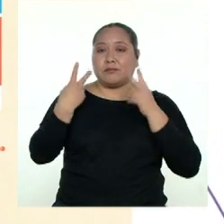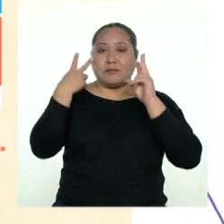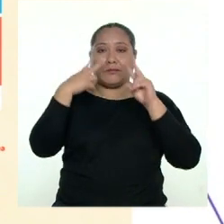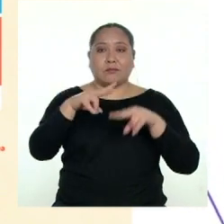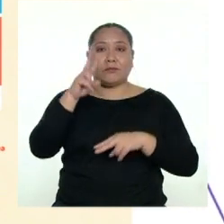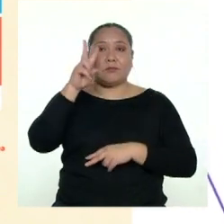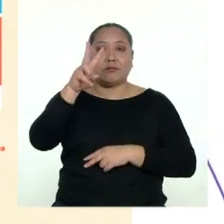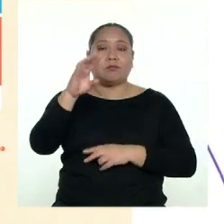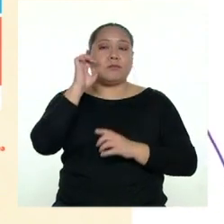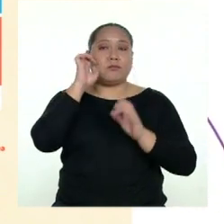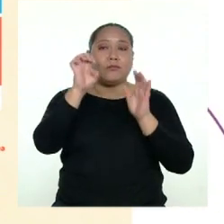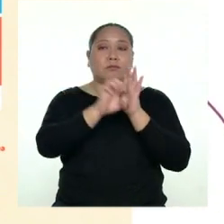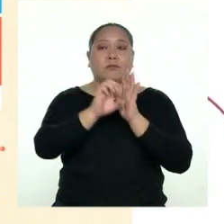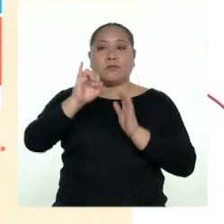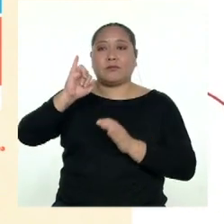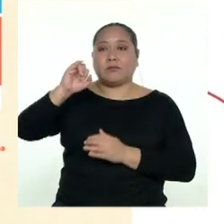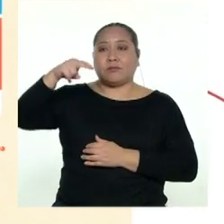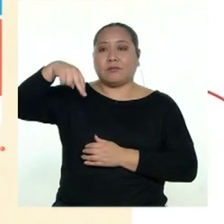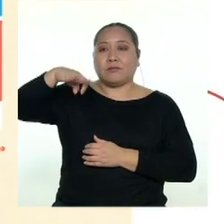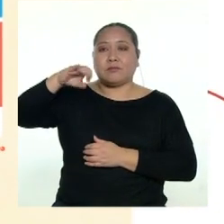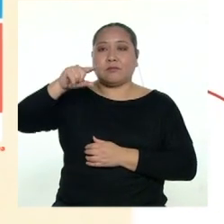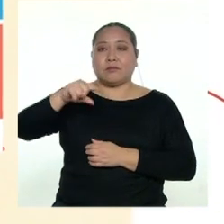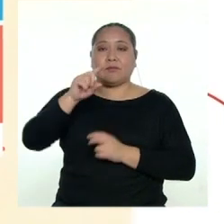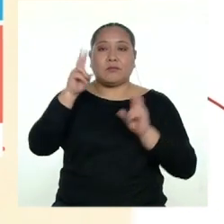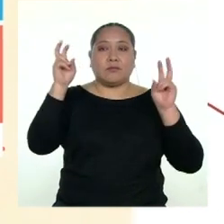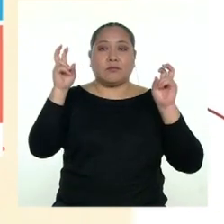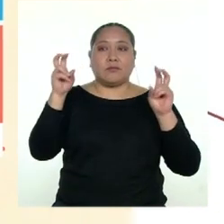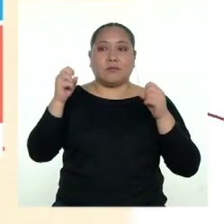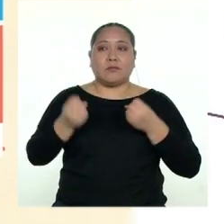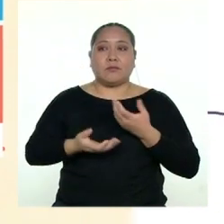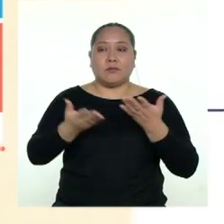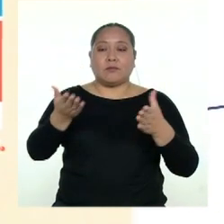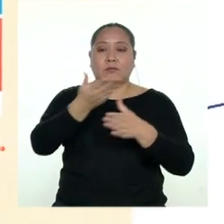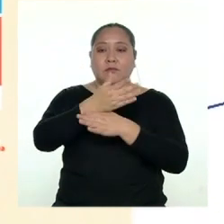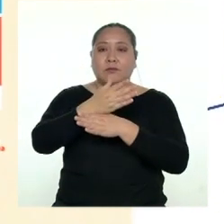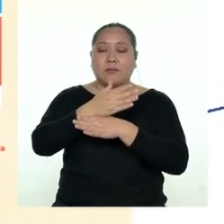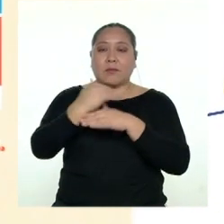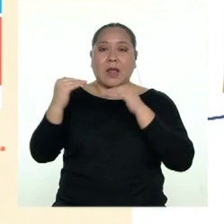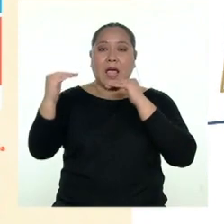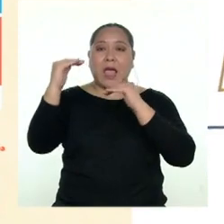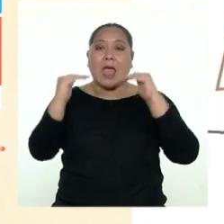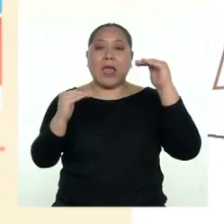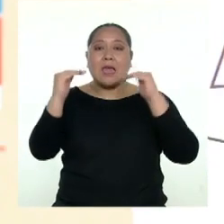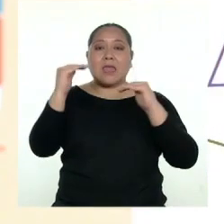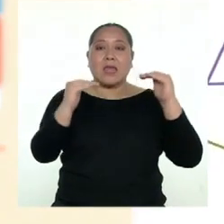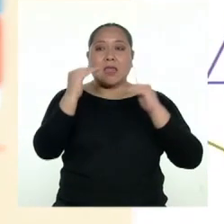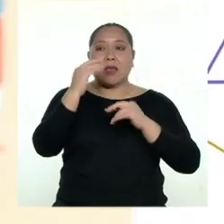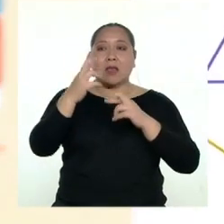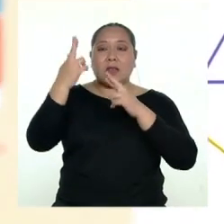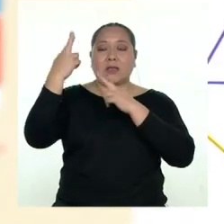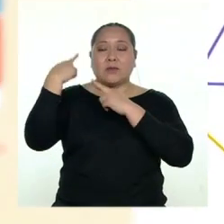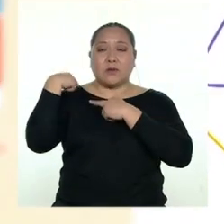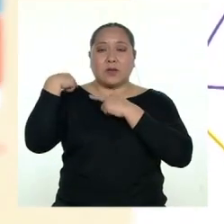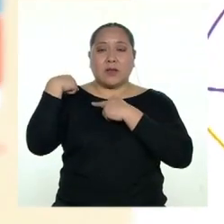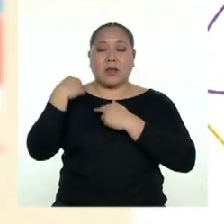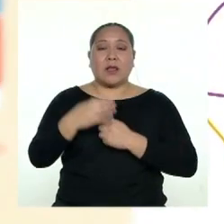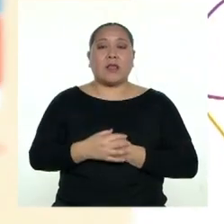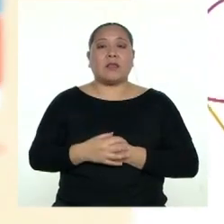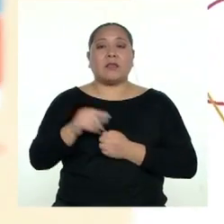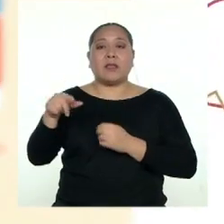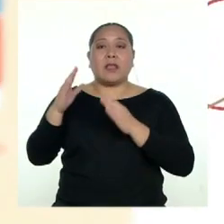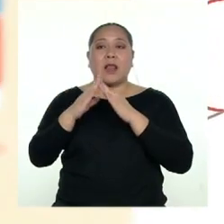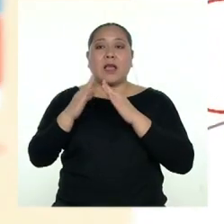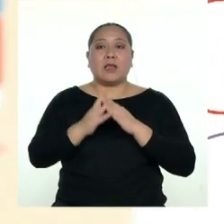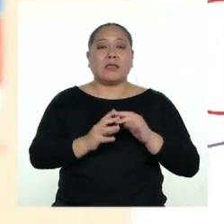dos ejemplos de infografía, tituladas Repartir equitativamente las tareas domésticas y 7 consejos para una sana